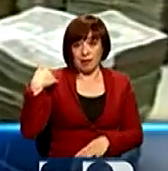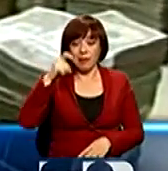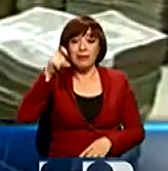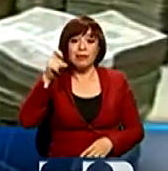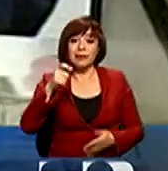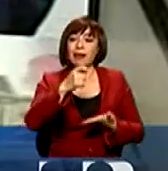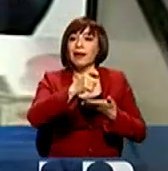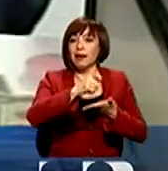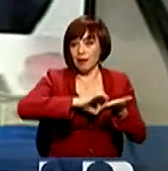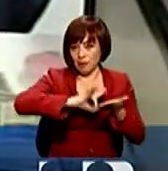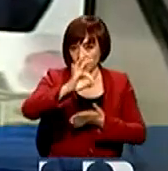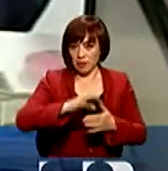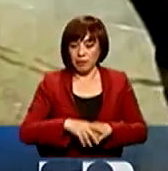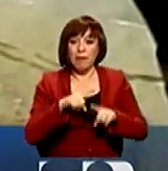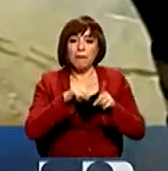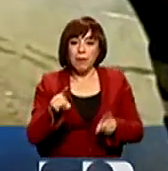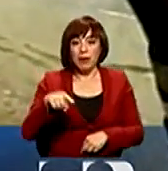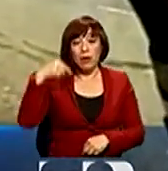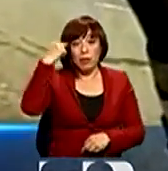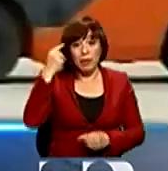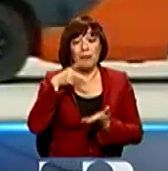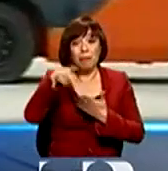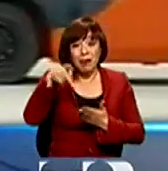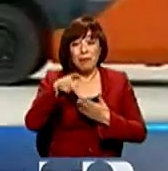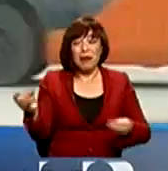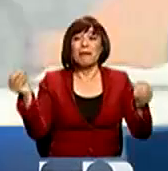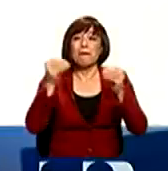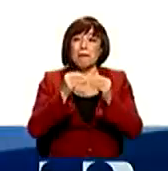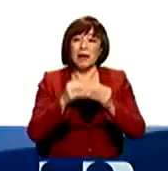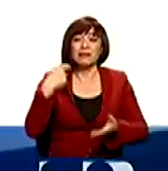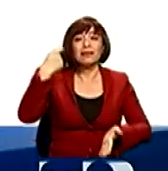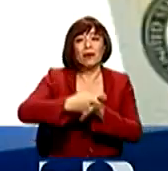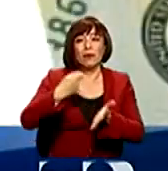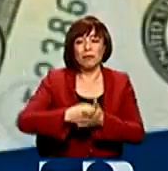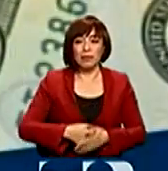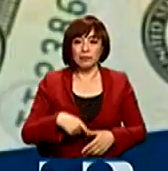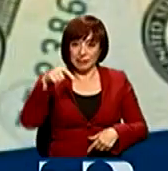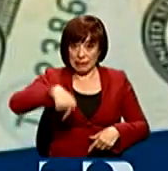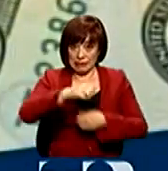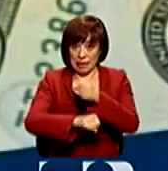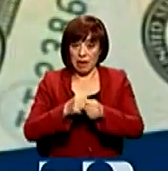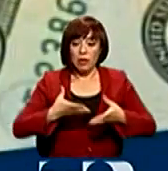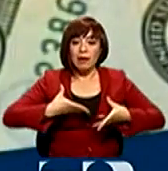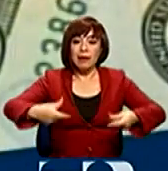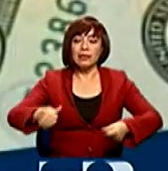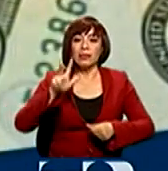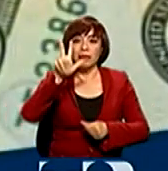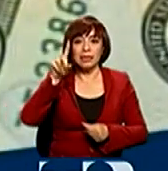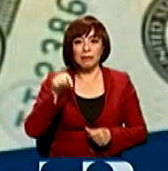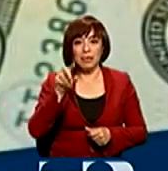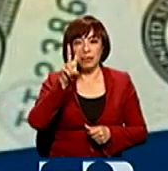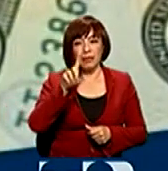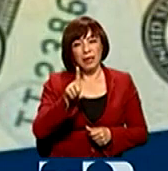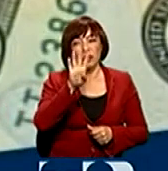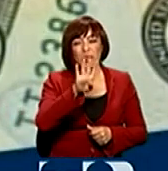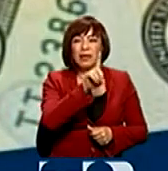gobierno deberá desembolsar más dinero por la compra de combustibles y gas. Durante este 2018 gastó 3.141 millones y